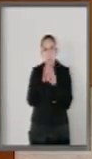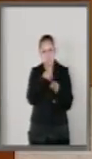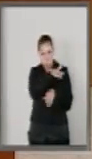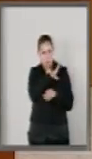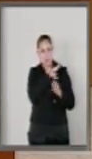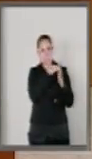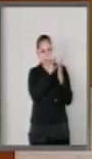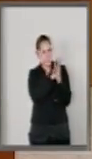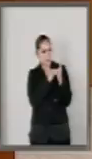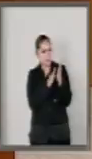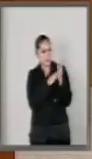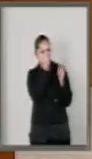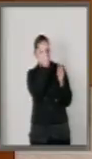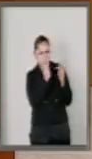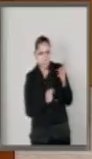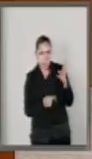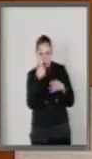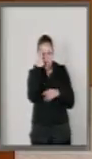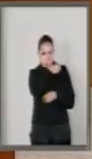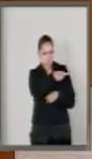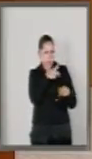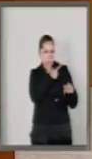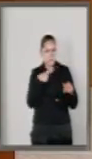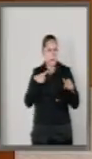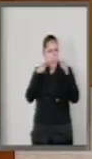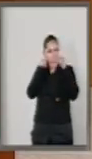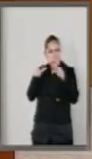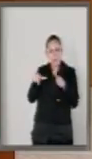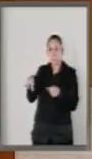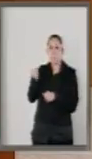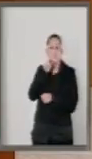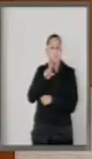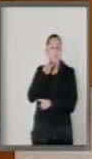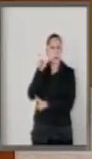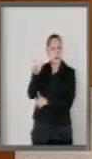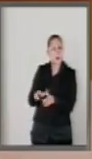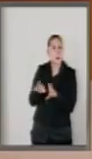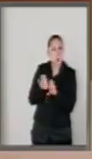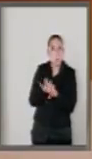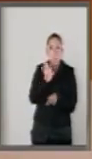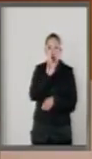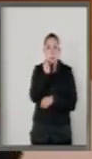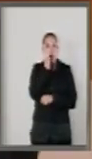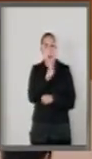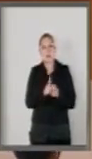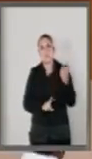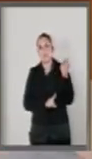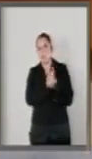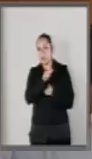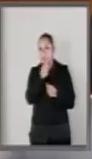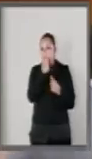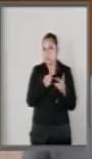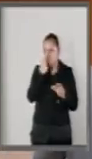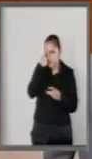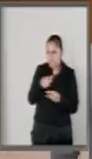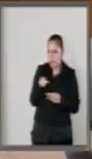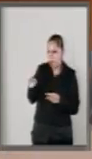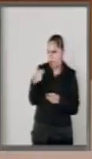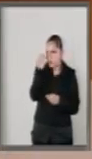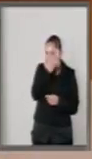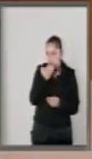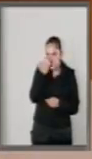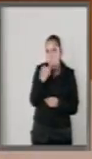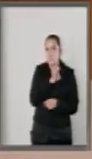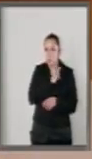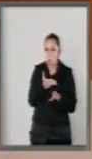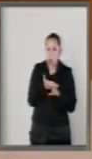los daños obstétricos y los riesgos para la salud de la madre y el niño, y que pueden ser prevenidos, detectados y tratados